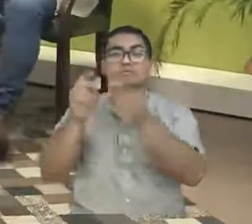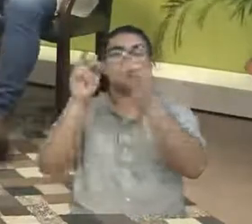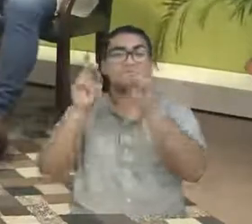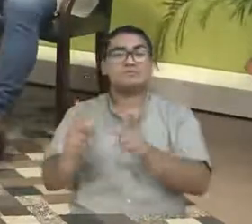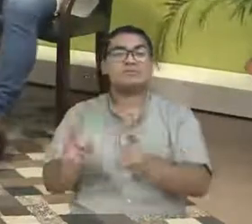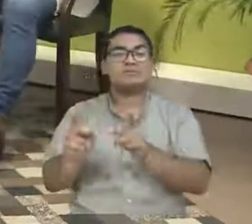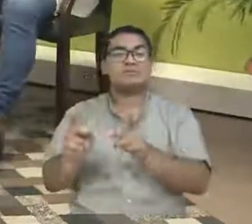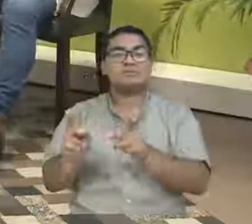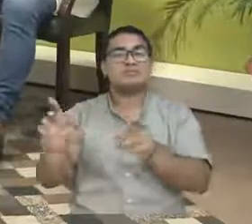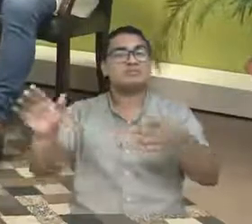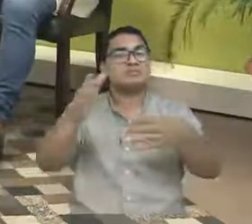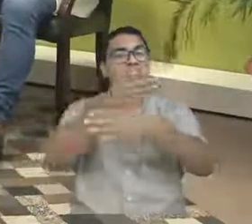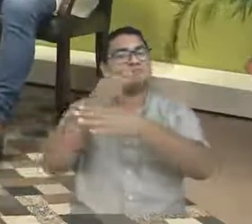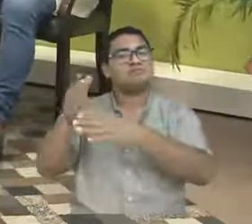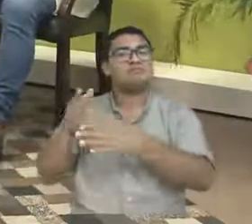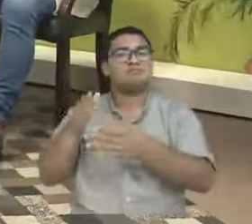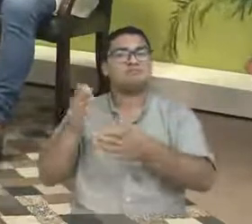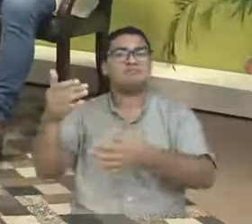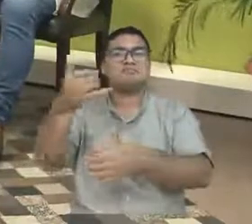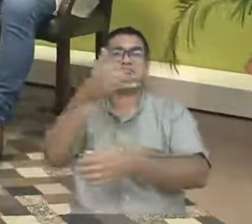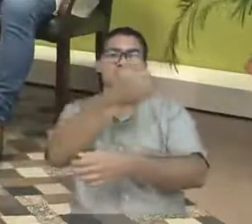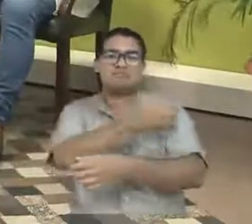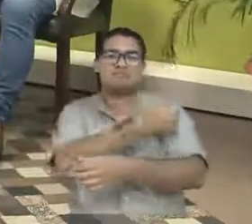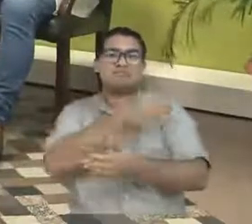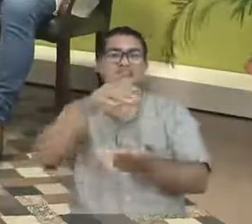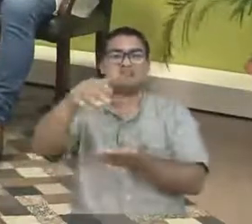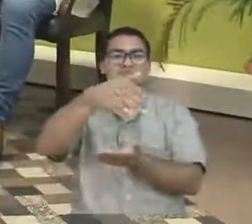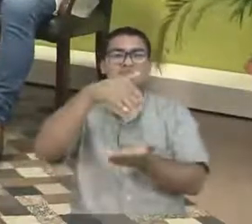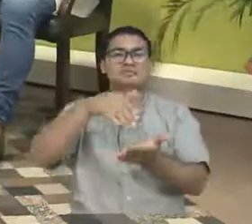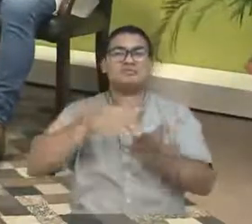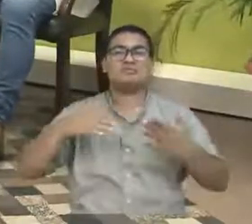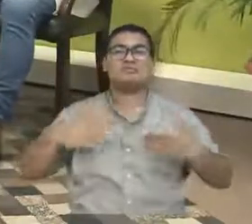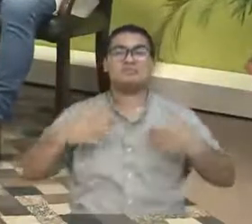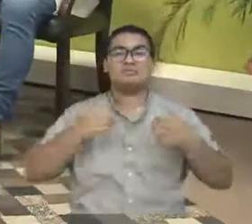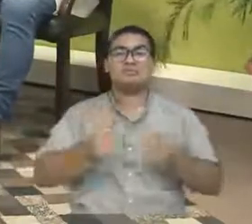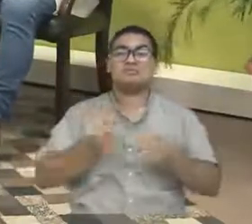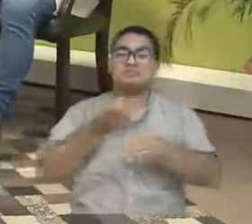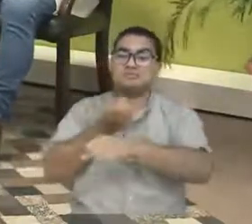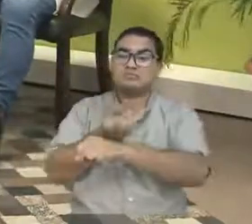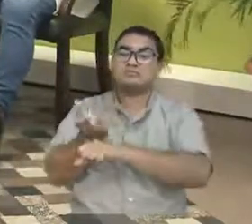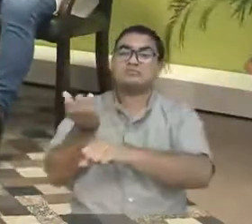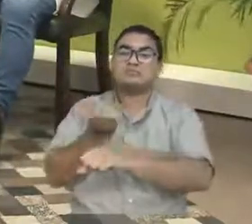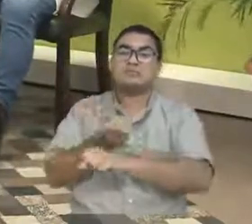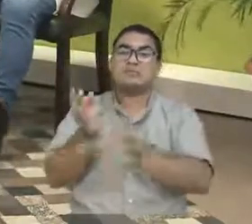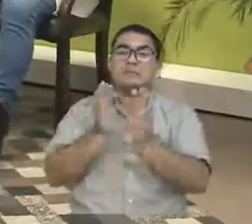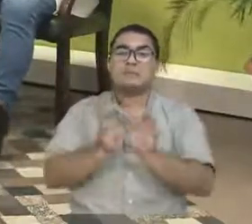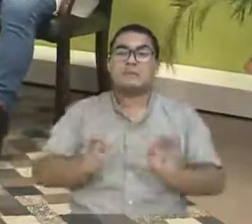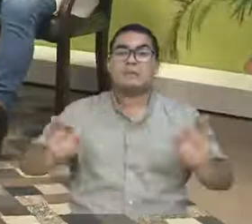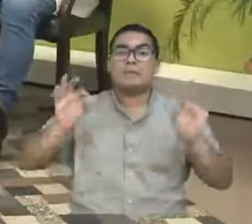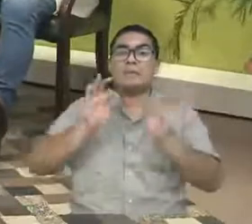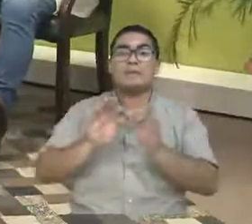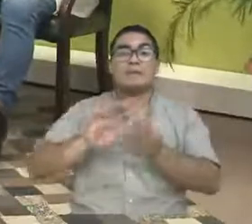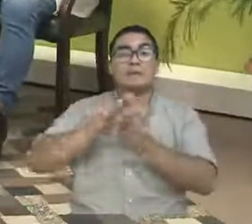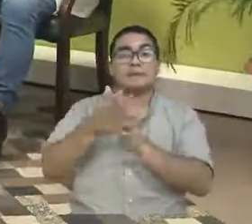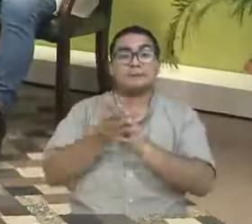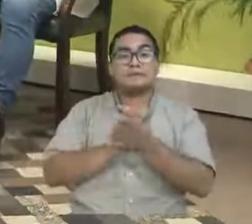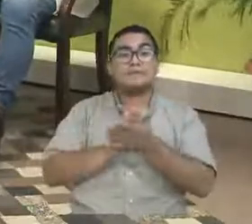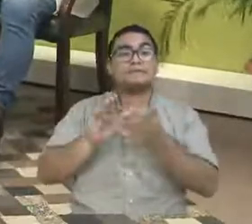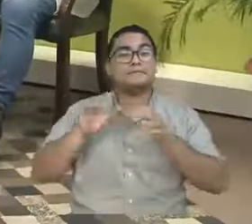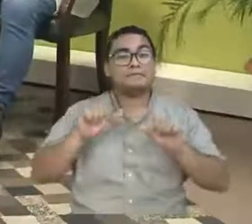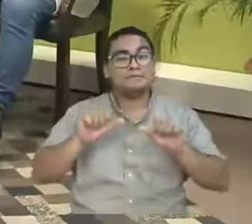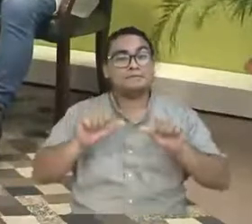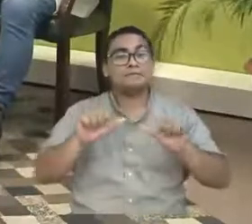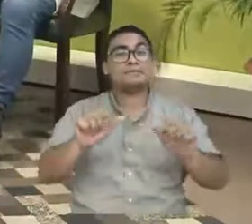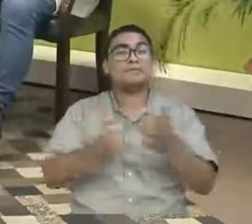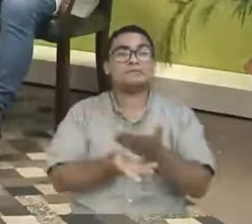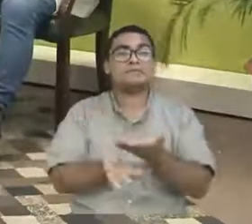a las unidades, a los puestos de salud, para llevar ese mensaje del constante lavado de las manos? Ustedes